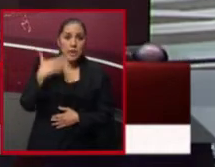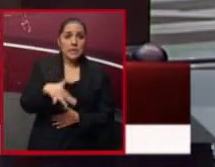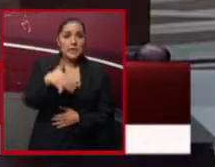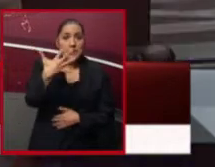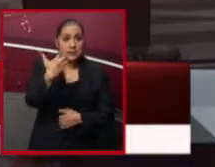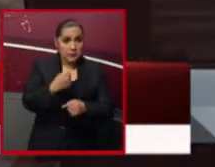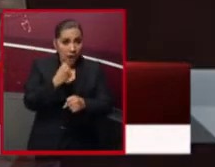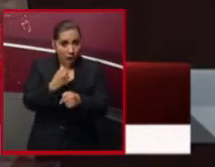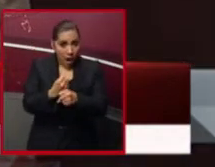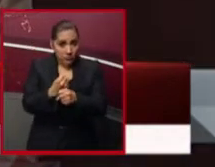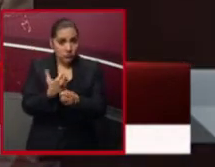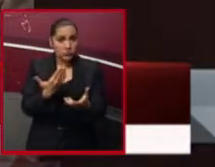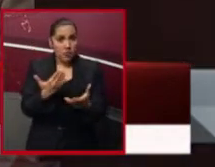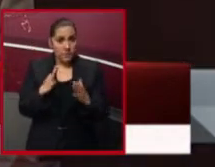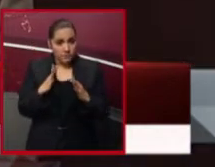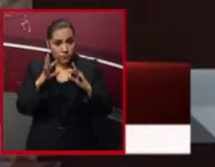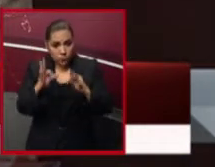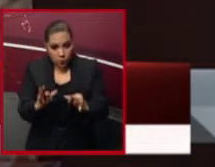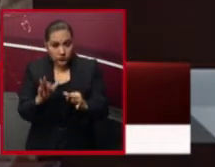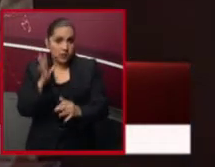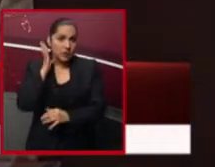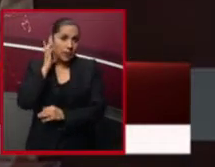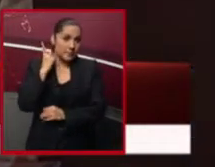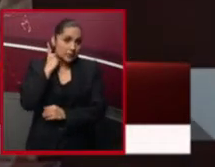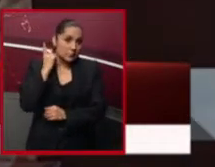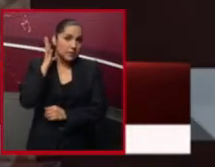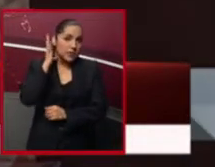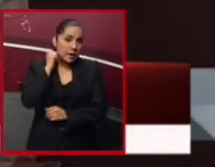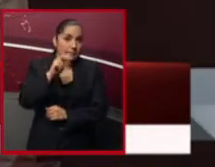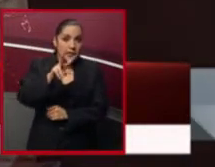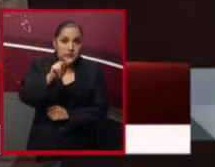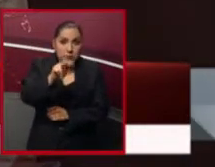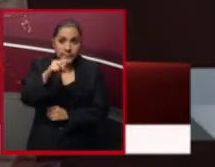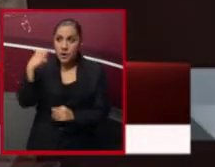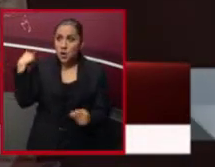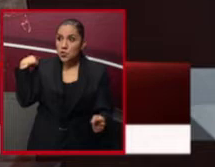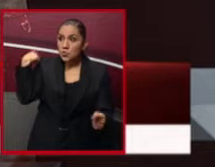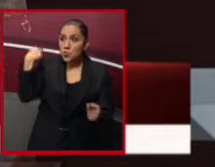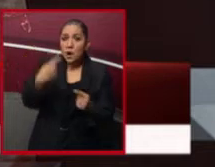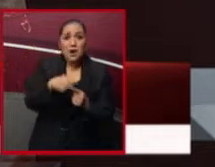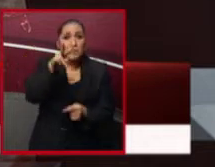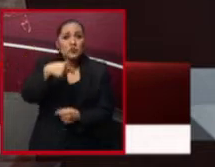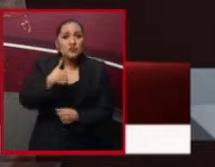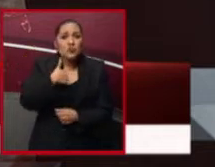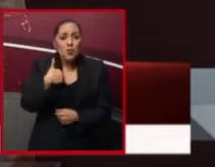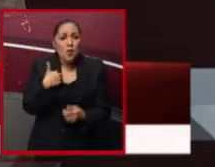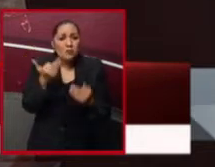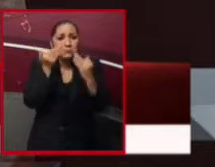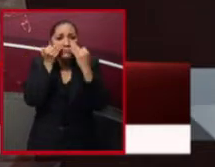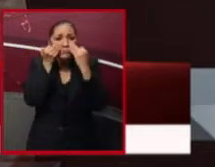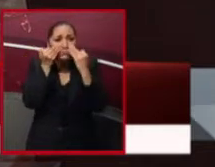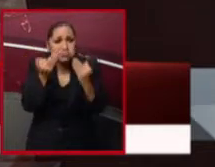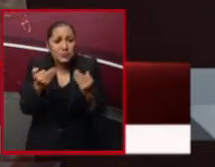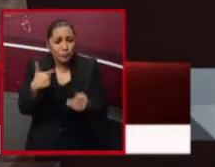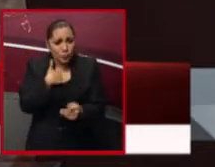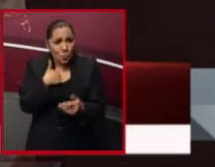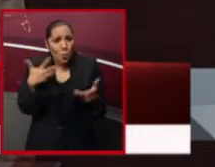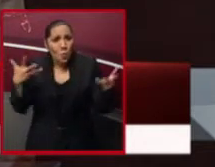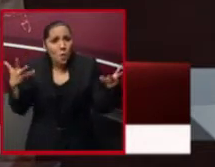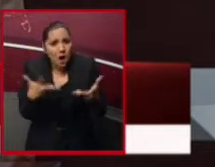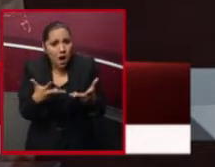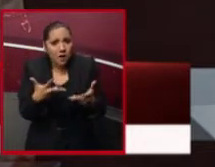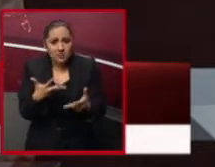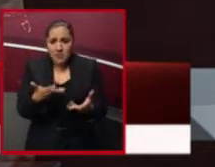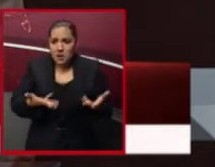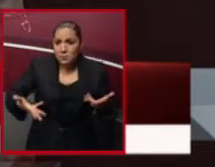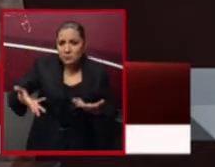Congreso, lo que me consta porque tuve el honor de planear, crear y ser el